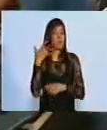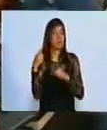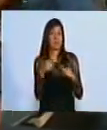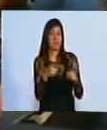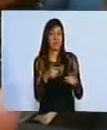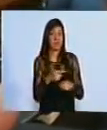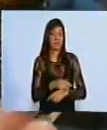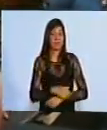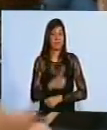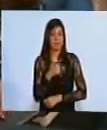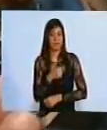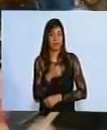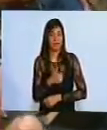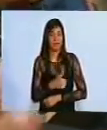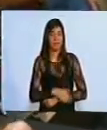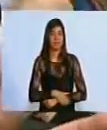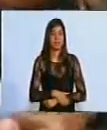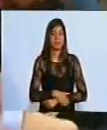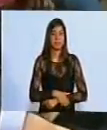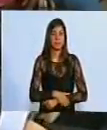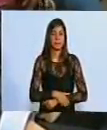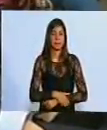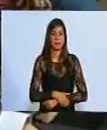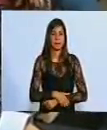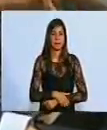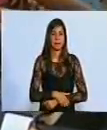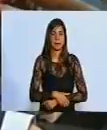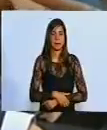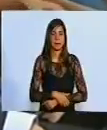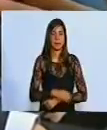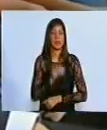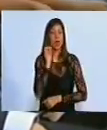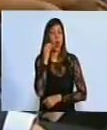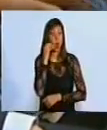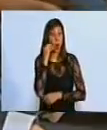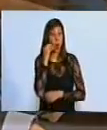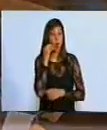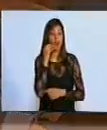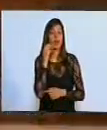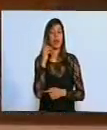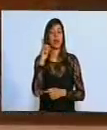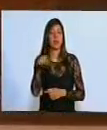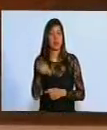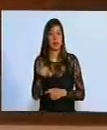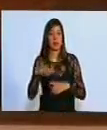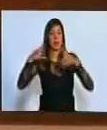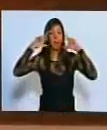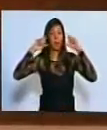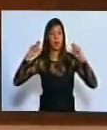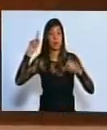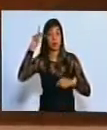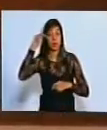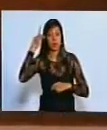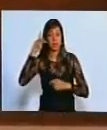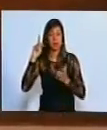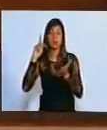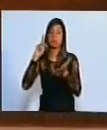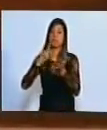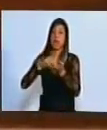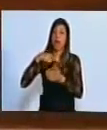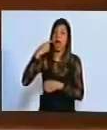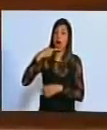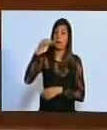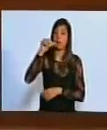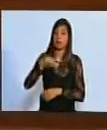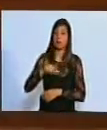Y por supuesto, en nuestra juventud incluimos también a este joven historiador. Así es que nos